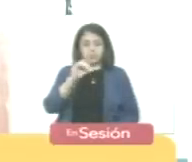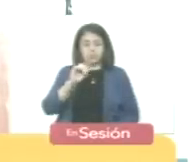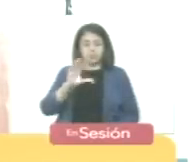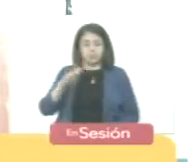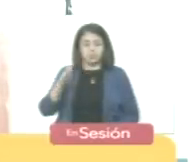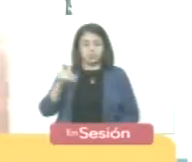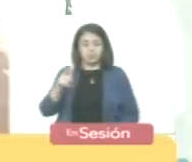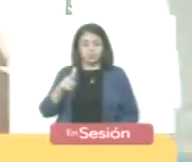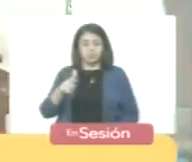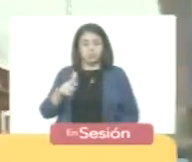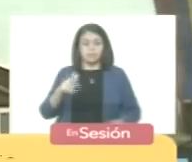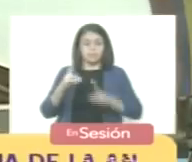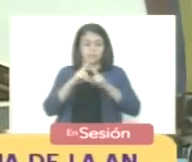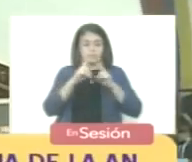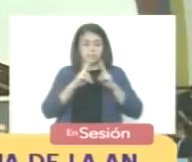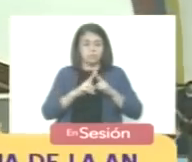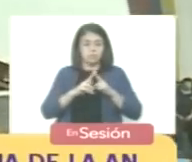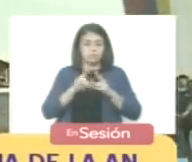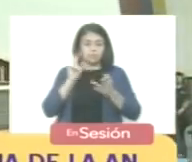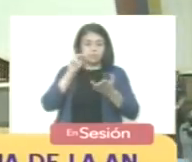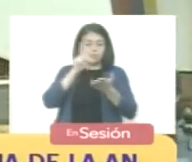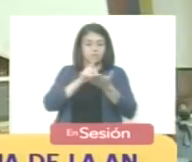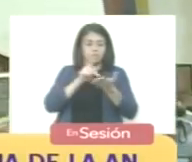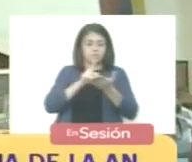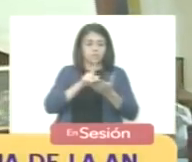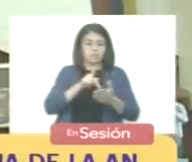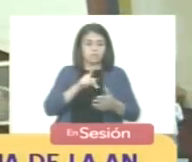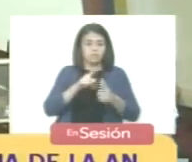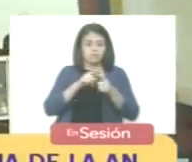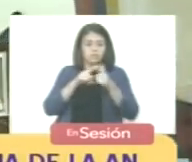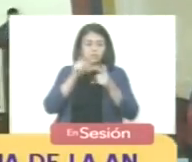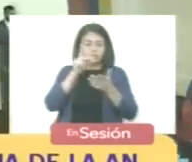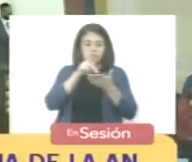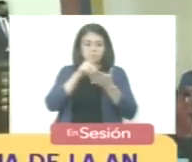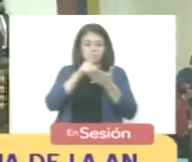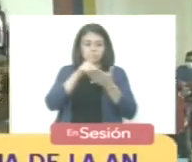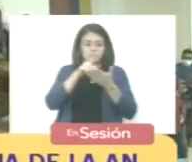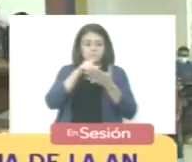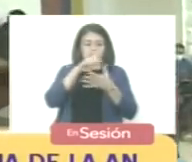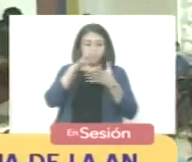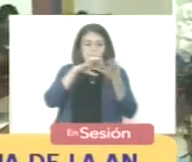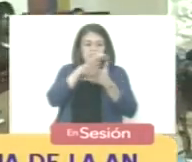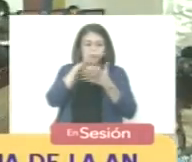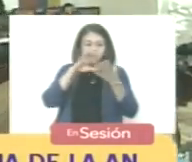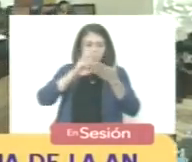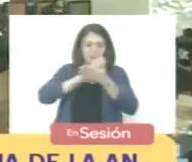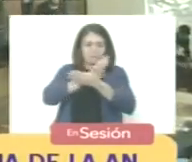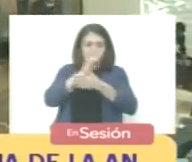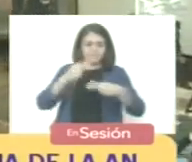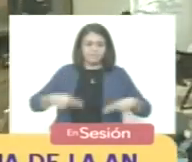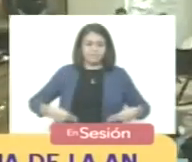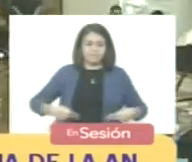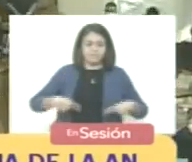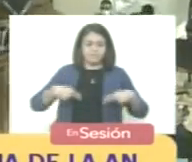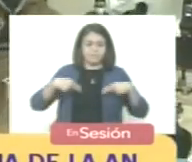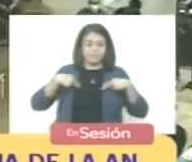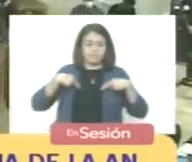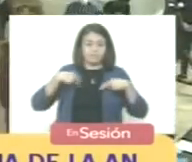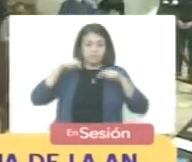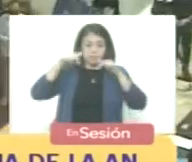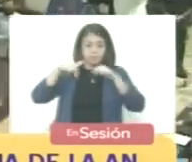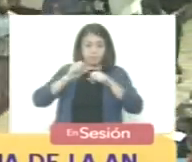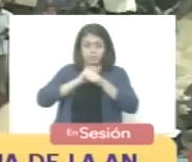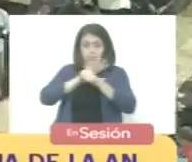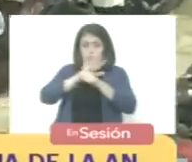cuando apenas conocíamos de la llegada de un flagelo que acababa con la humanidad, eso que conocemos hoy como